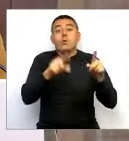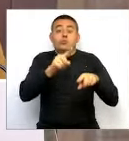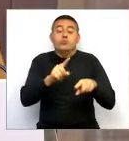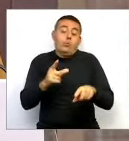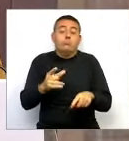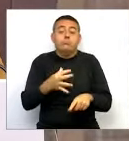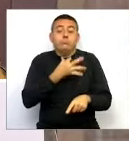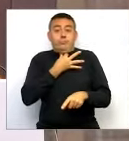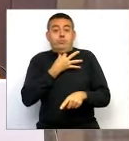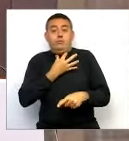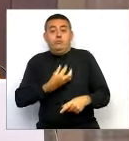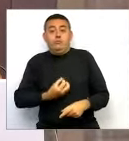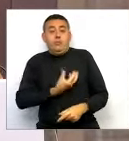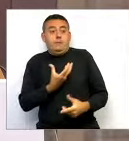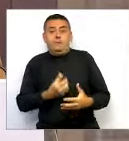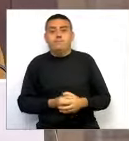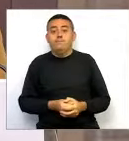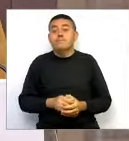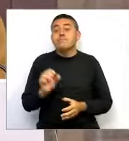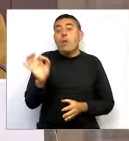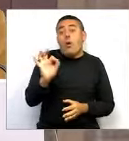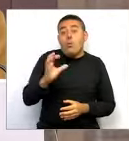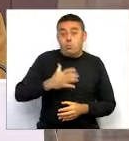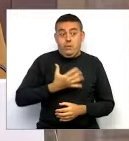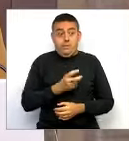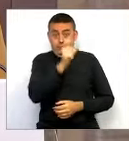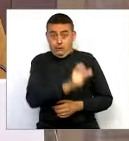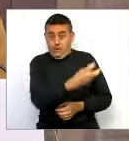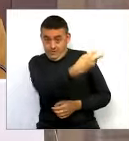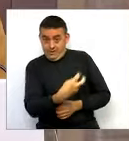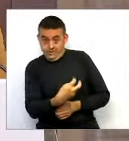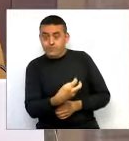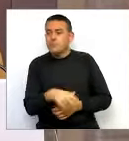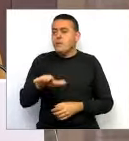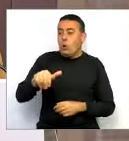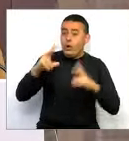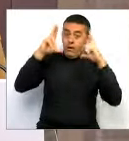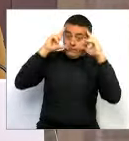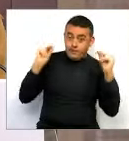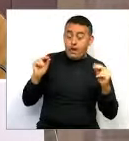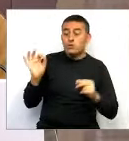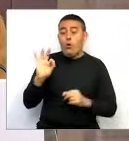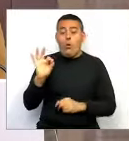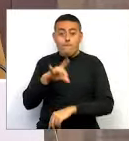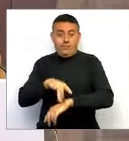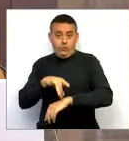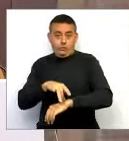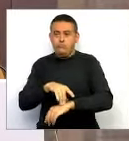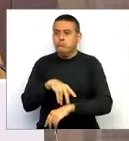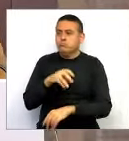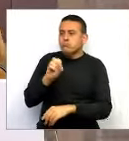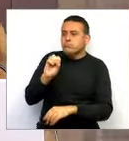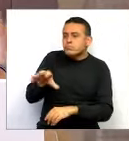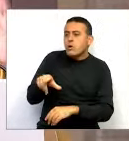exprese a las enfermeras o al médico que está en los centros de vacunación si tiene alguna